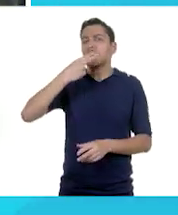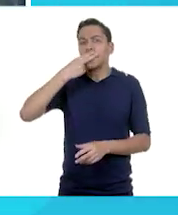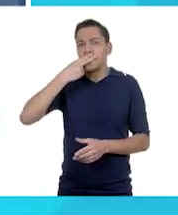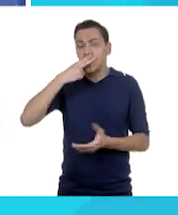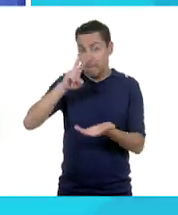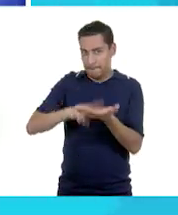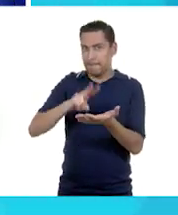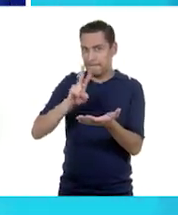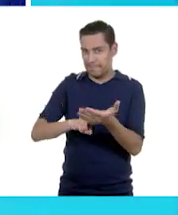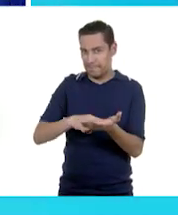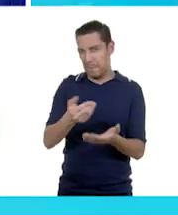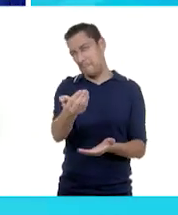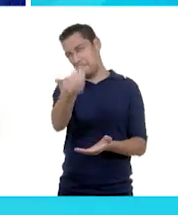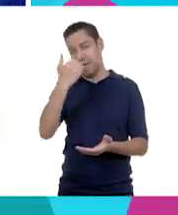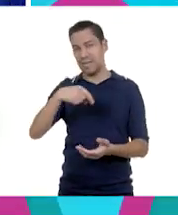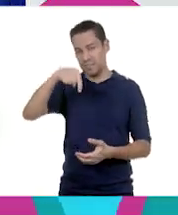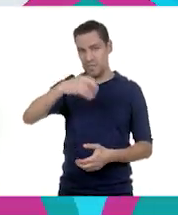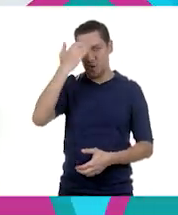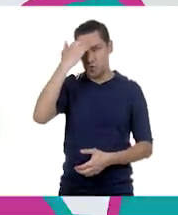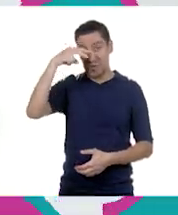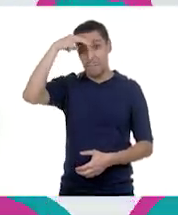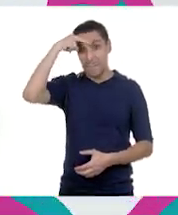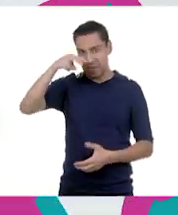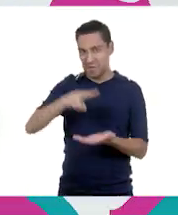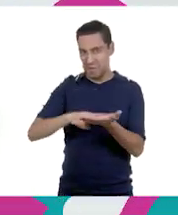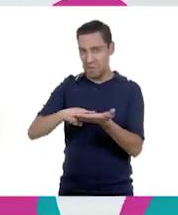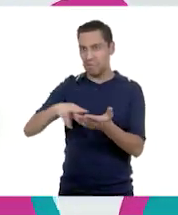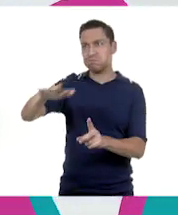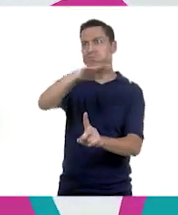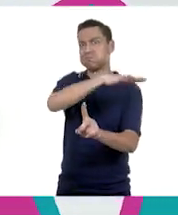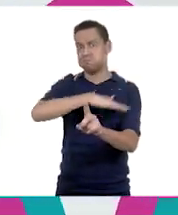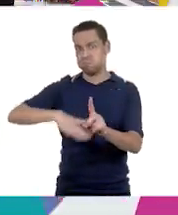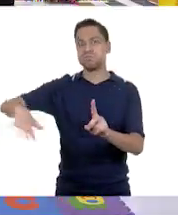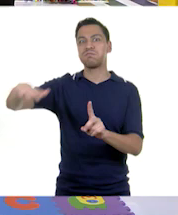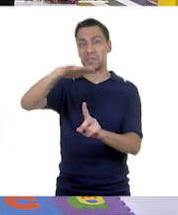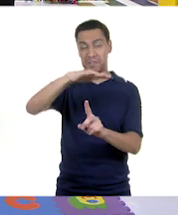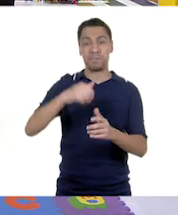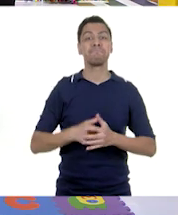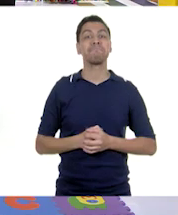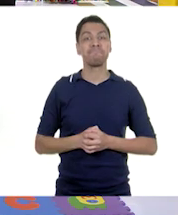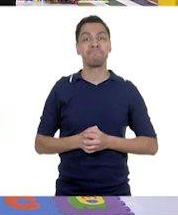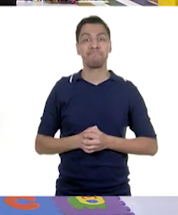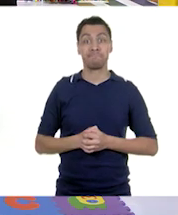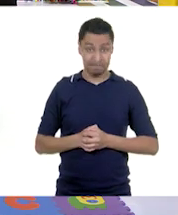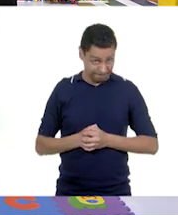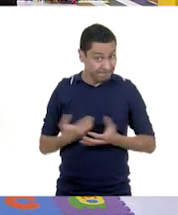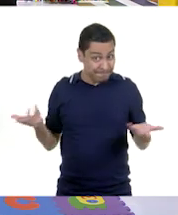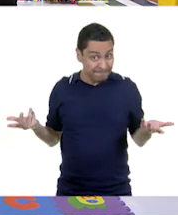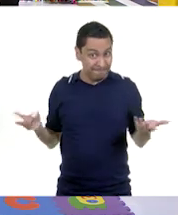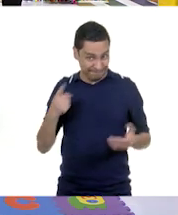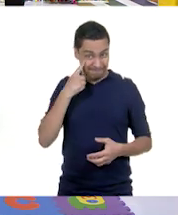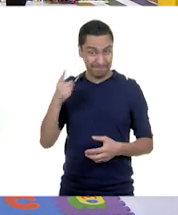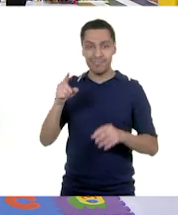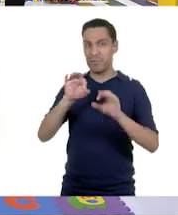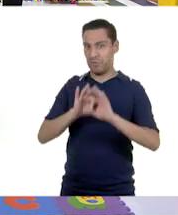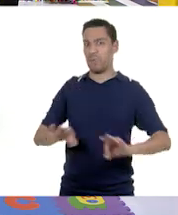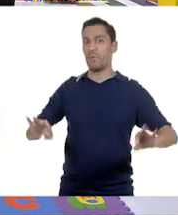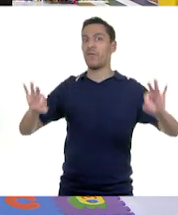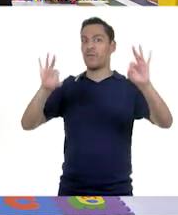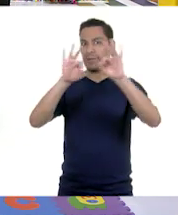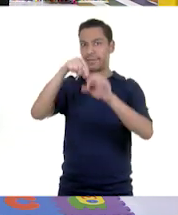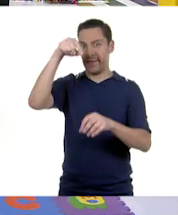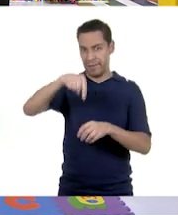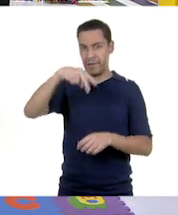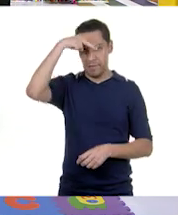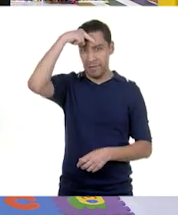la riqueza natural de México! ¡Qué importantes son las plantas y qué maravilla de todo lo que tenemos aquí en